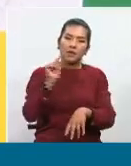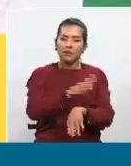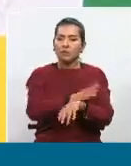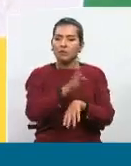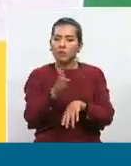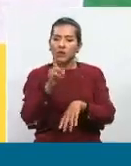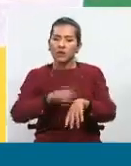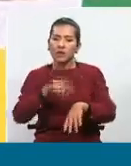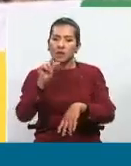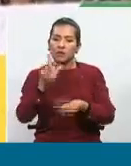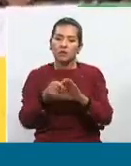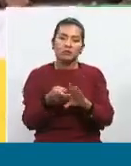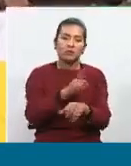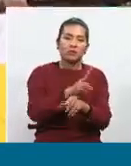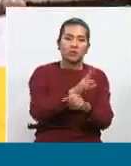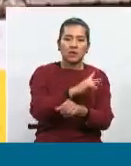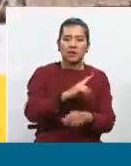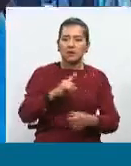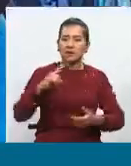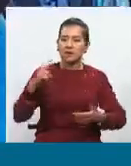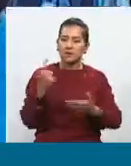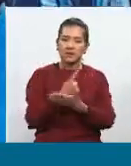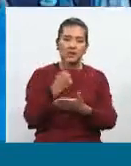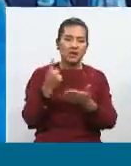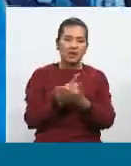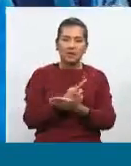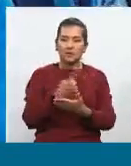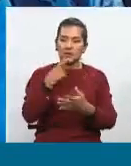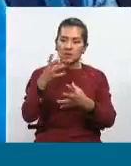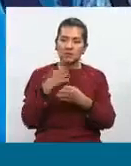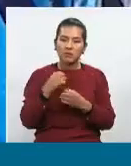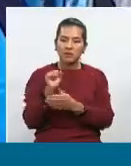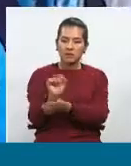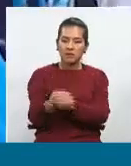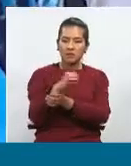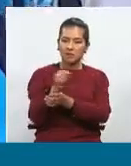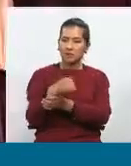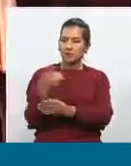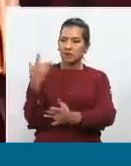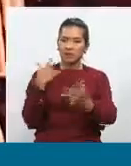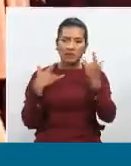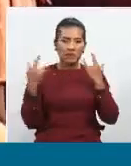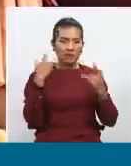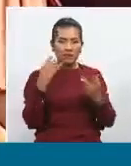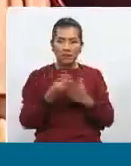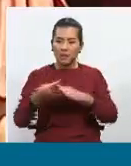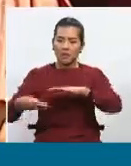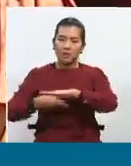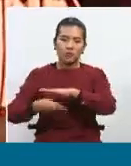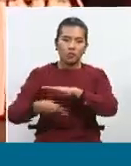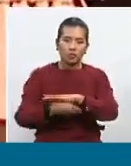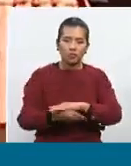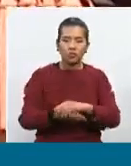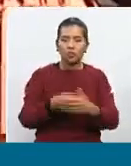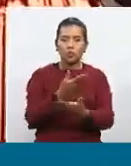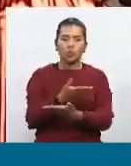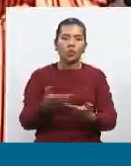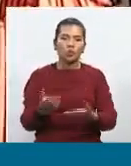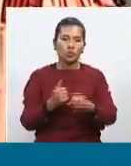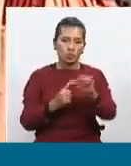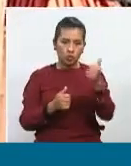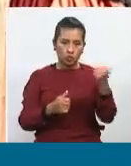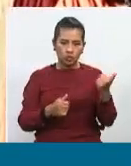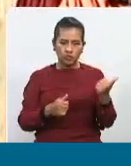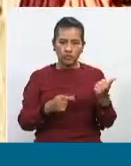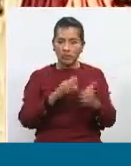llamárselo, van a siempre recibir influencias políticas, económicas y de otro tipo. Y eso